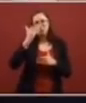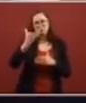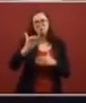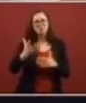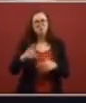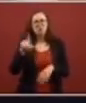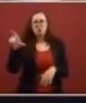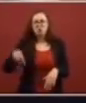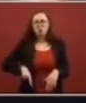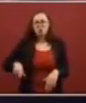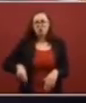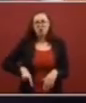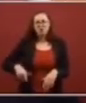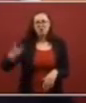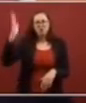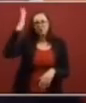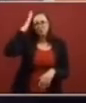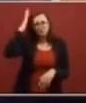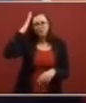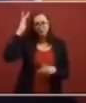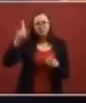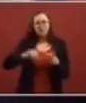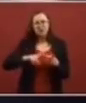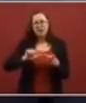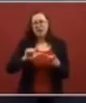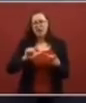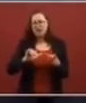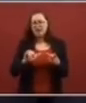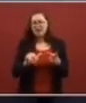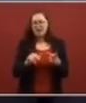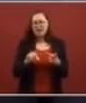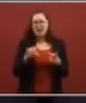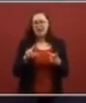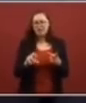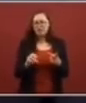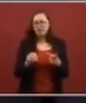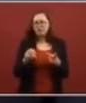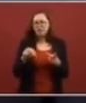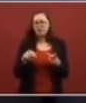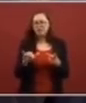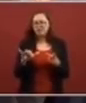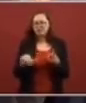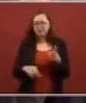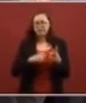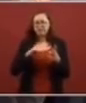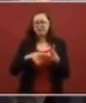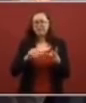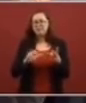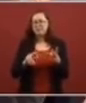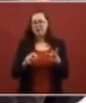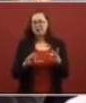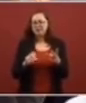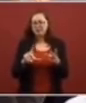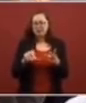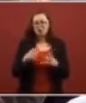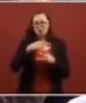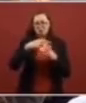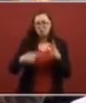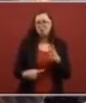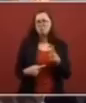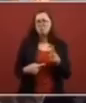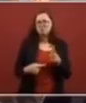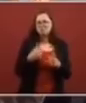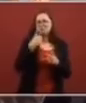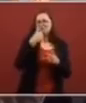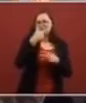encabecé, luego con Alejandro Encinas, luego con Marcelo Ebrard. Ahí están los